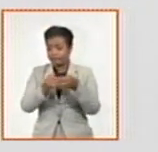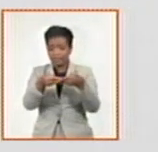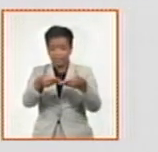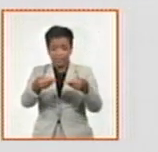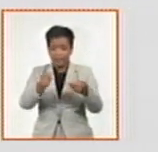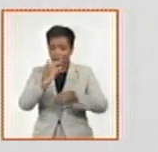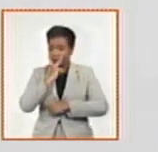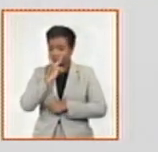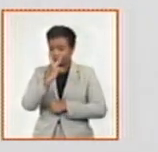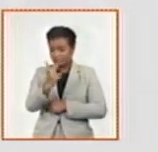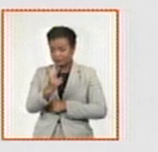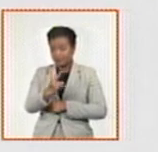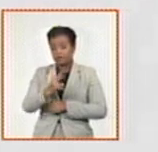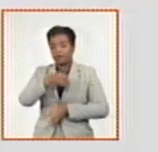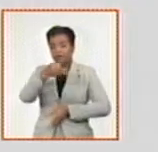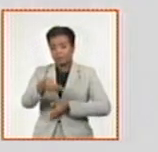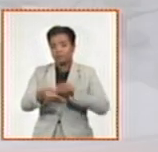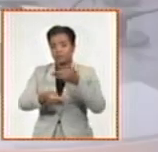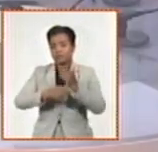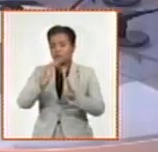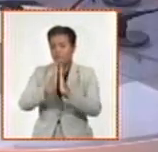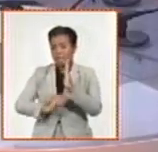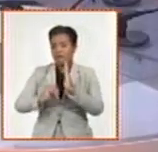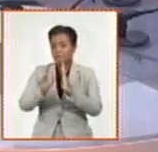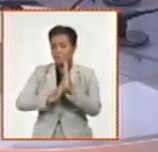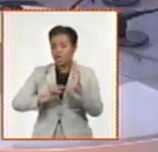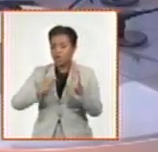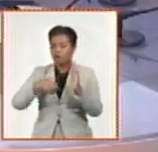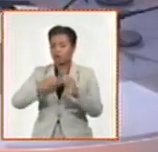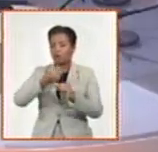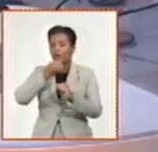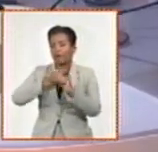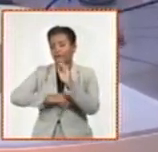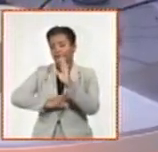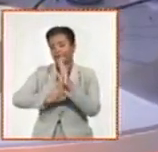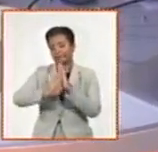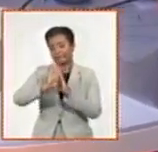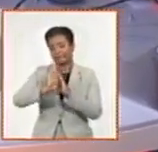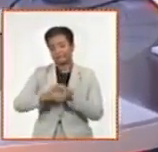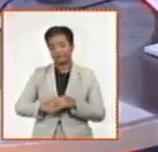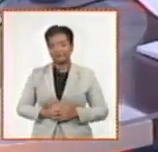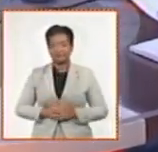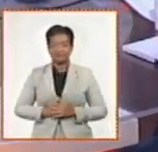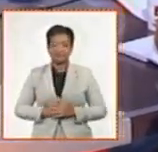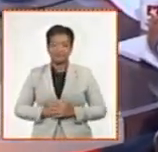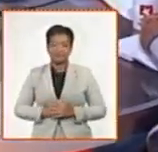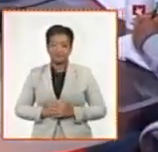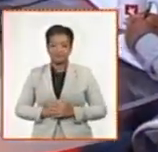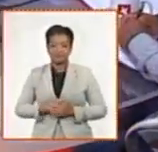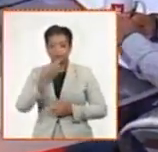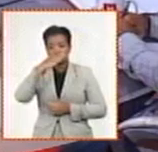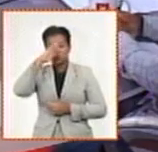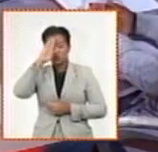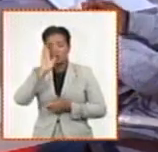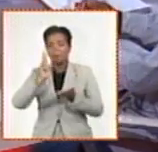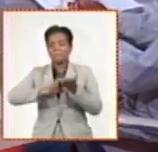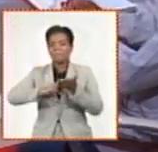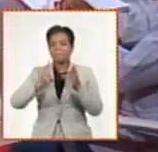todo un proceso que nos ha permitido muchísimo avanzar. ¿De los cubanos quiénes están en el